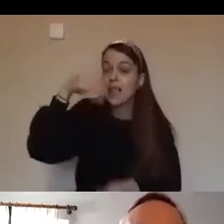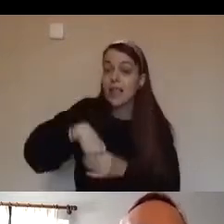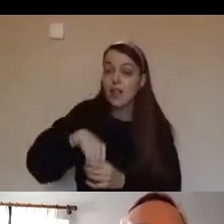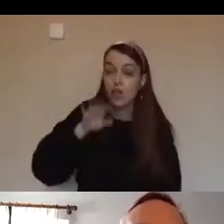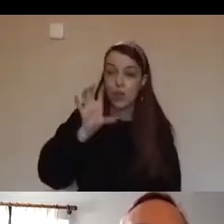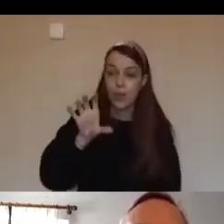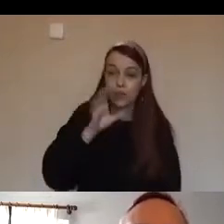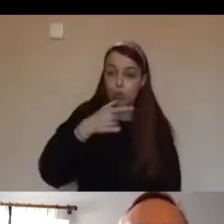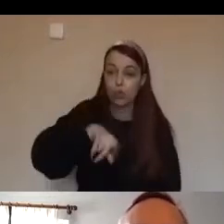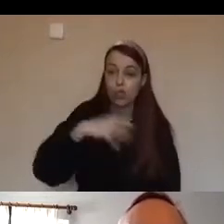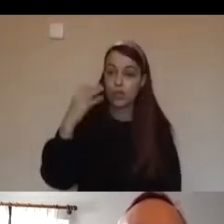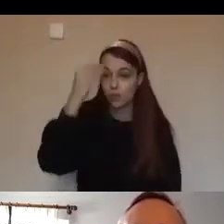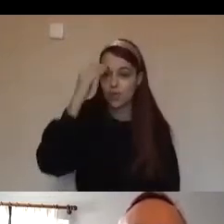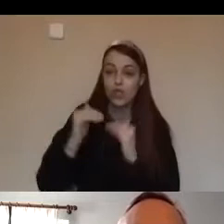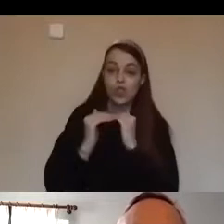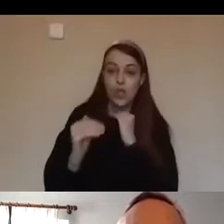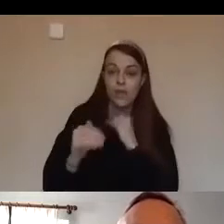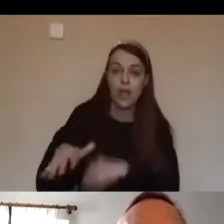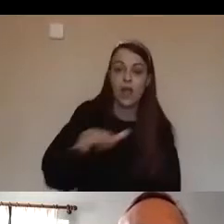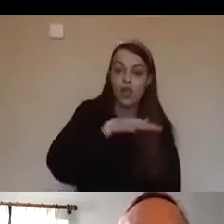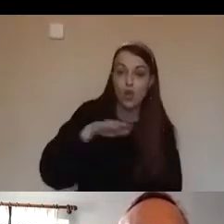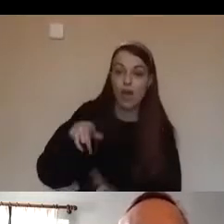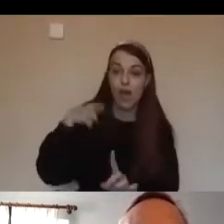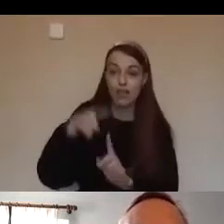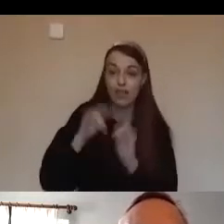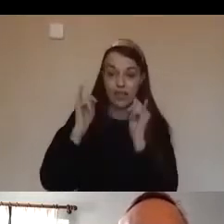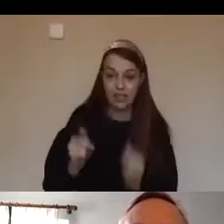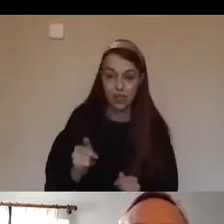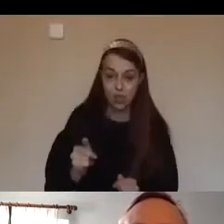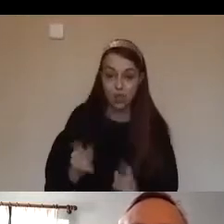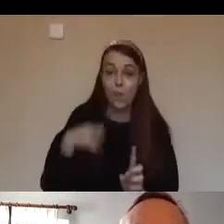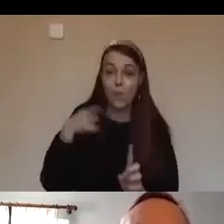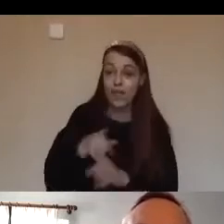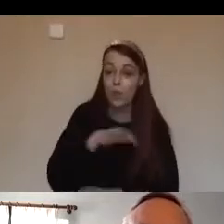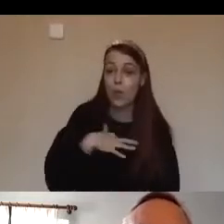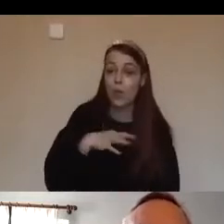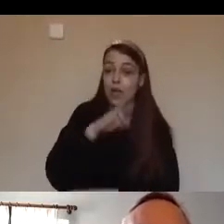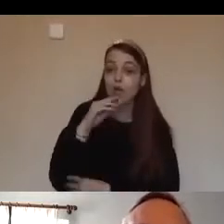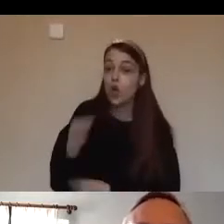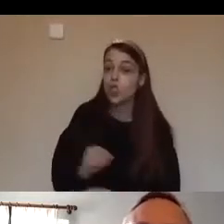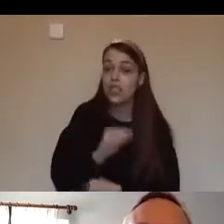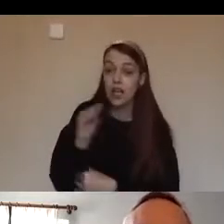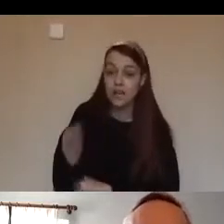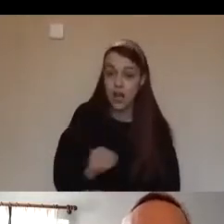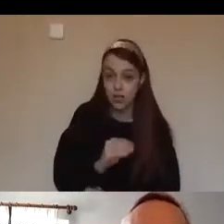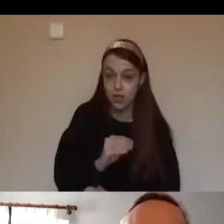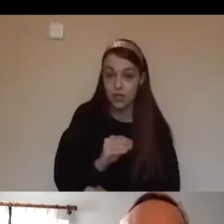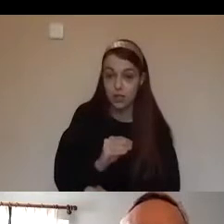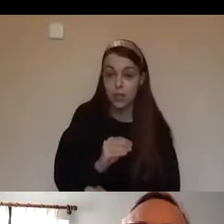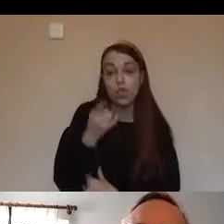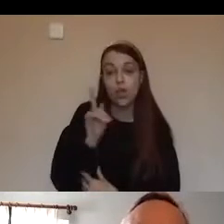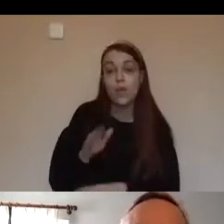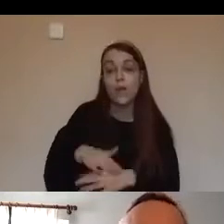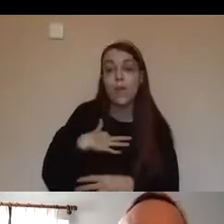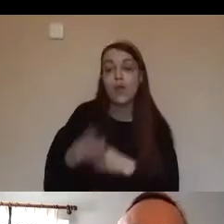la sostenibilidad de los lugares, de los destinos, para conservarlos como son, pero también para utilizarlos